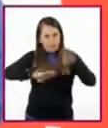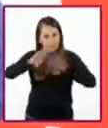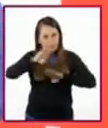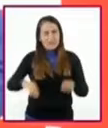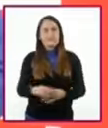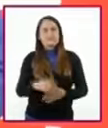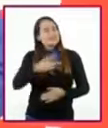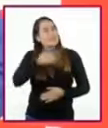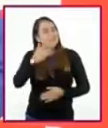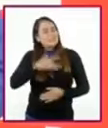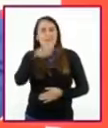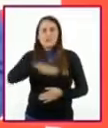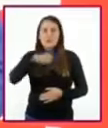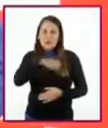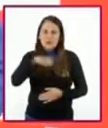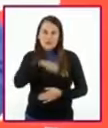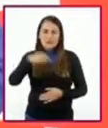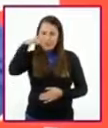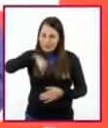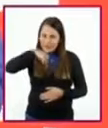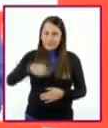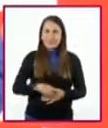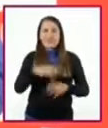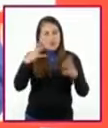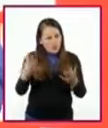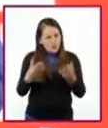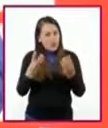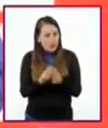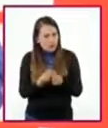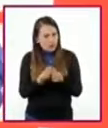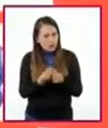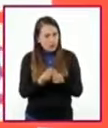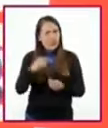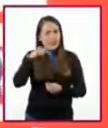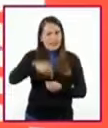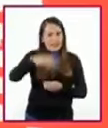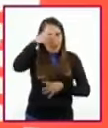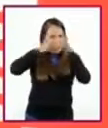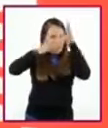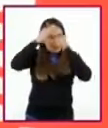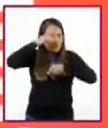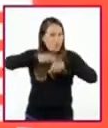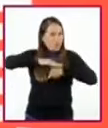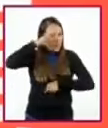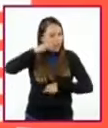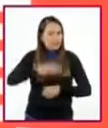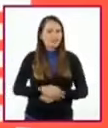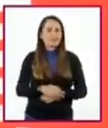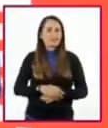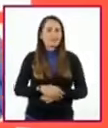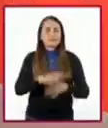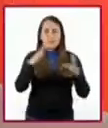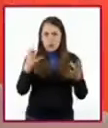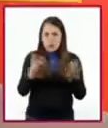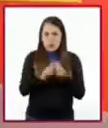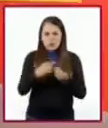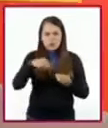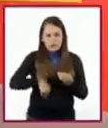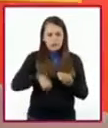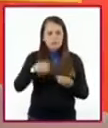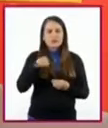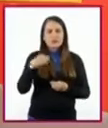Estamos muy contentos de estar con ustedes en una aventura más para construir su aprendizaje. Los acompañamos. El